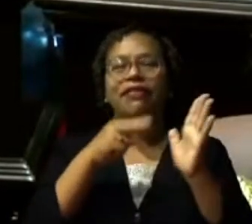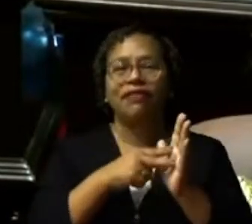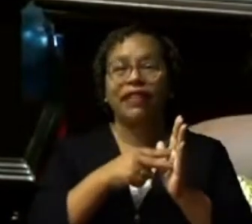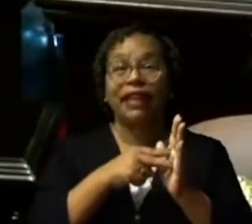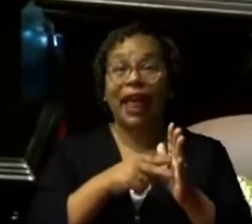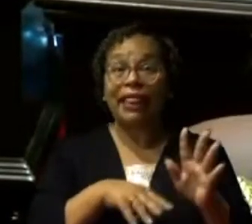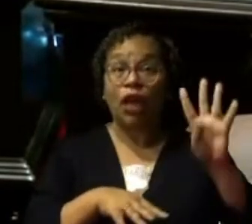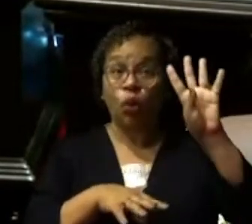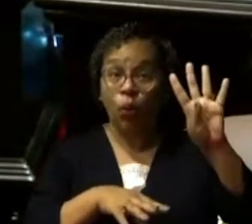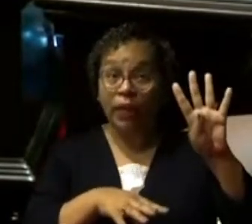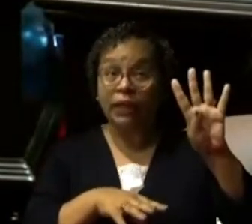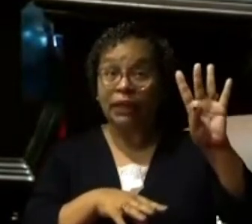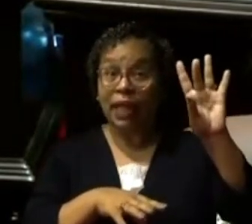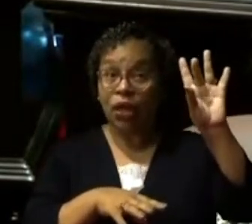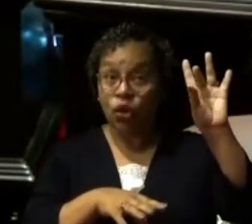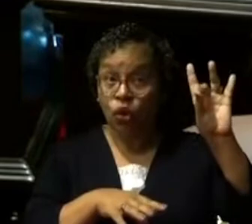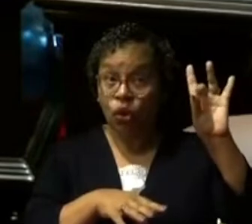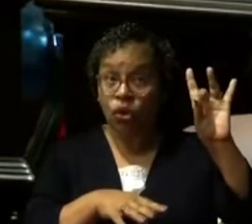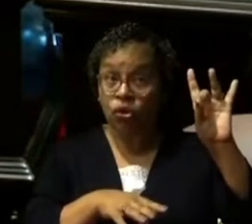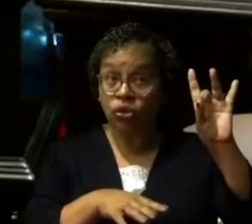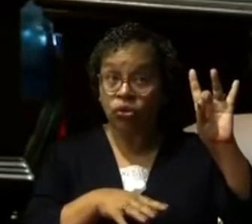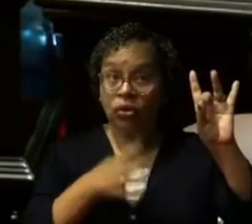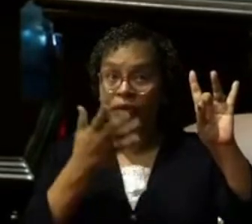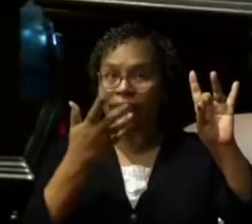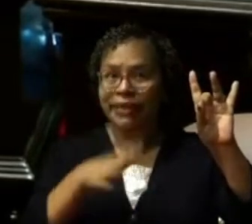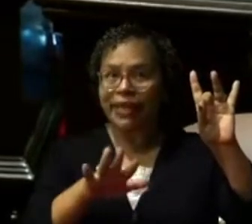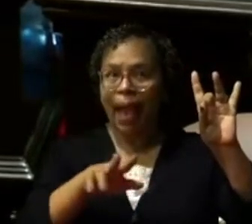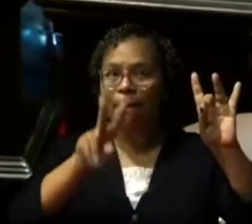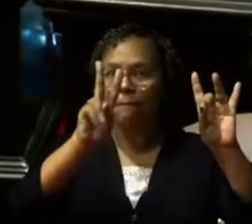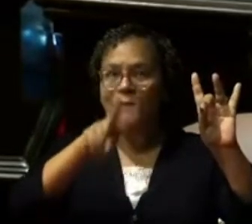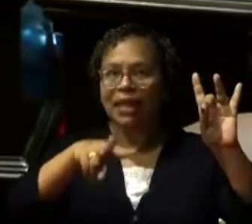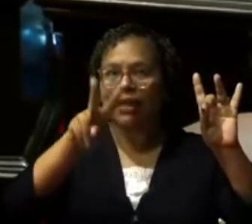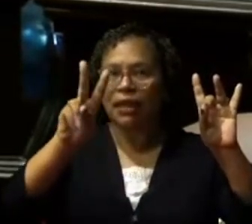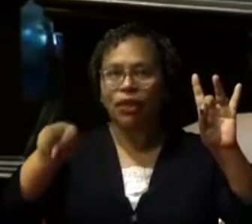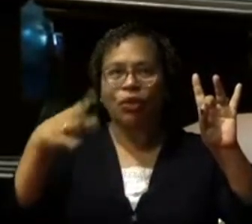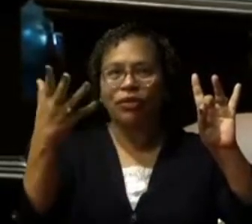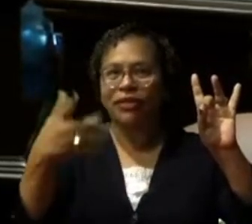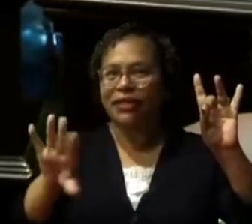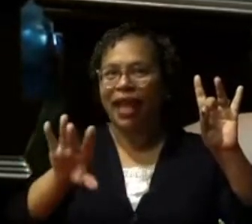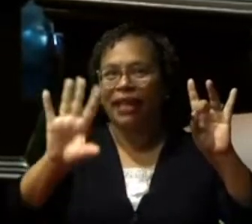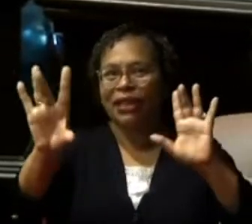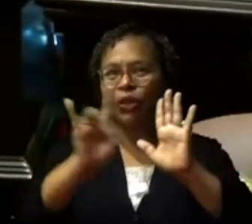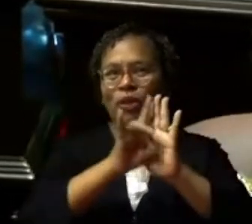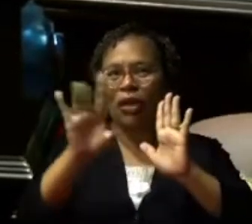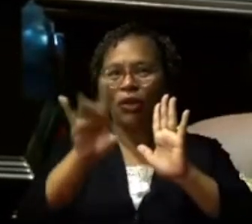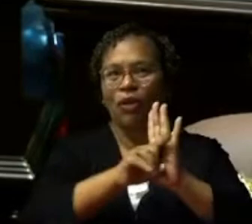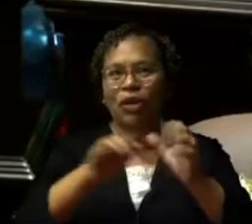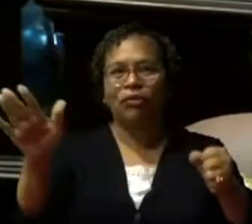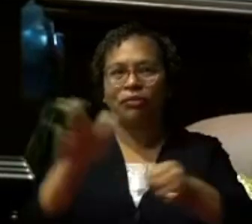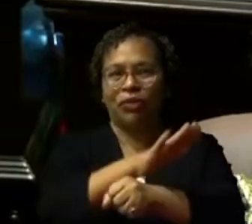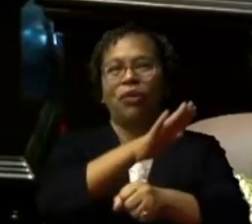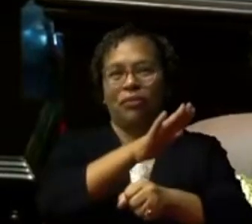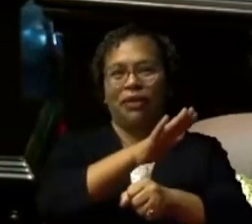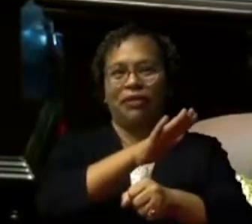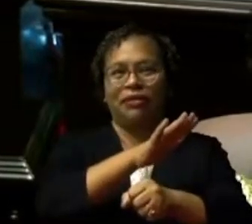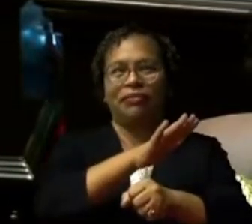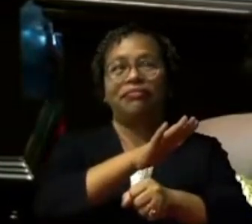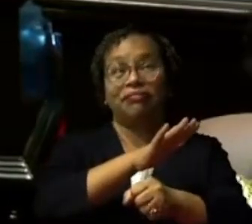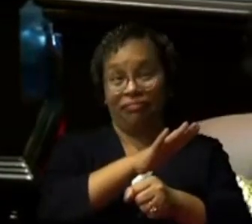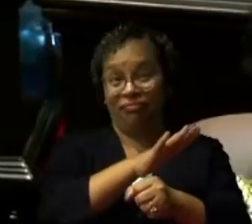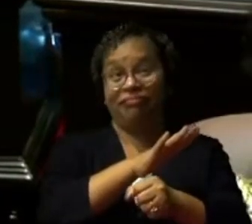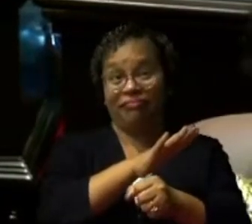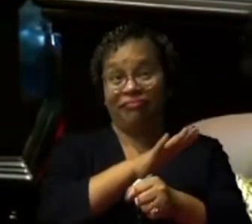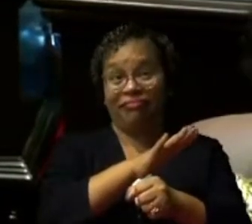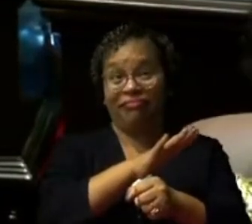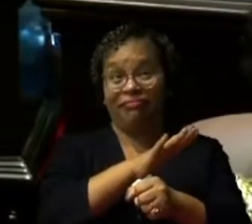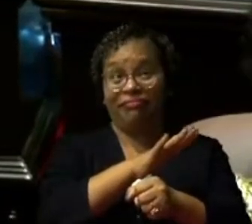electorales, la primera mayoría obtuvo el 100% de la representación, incluyendo demarcaciones electorales no solamente de